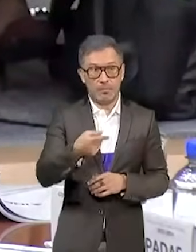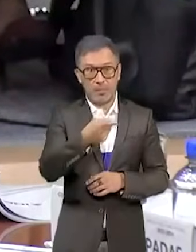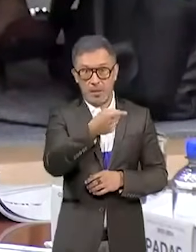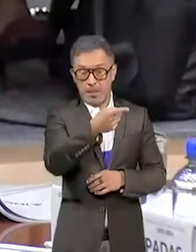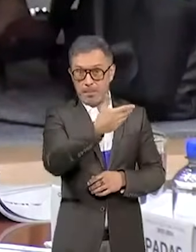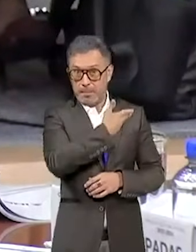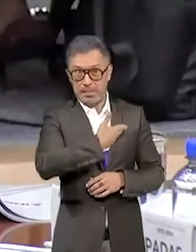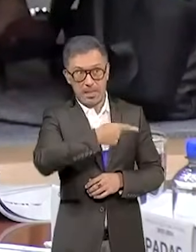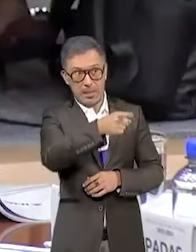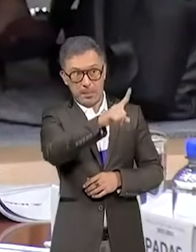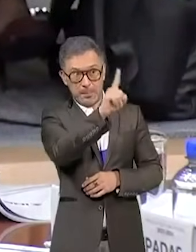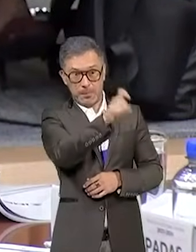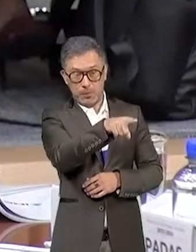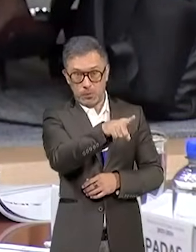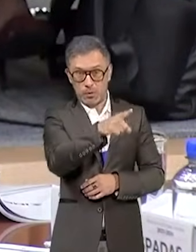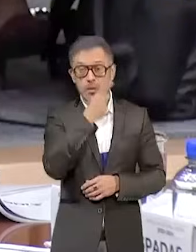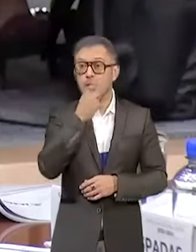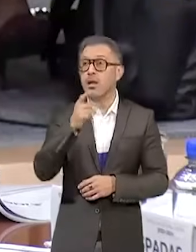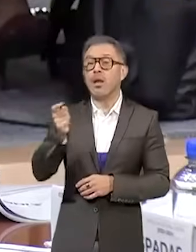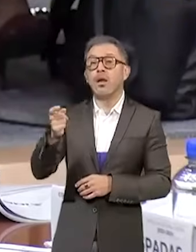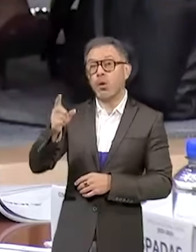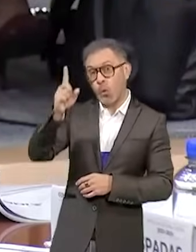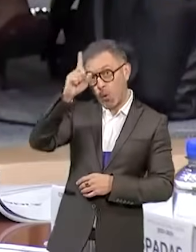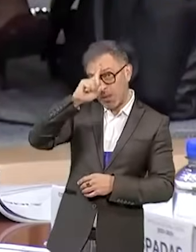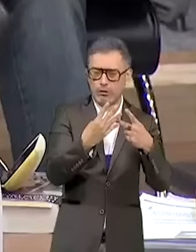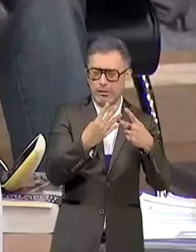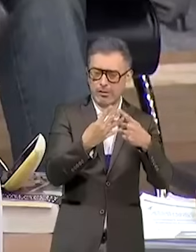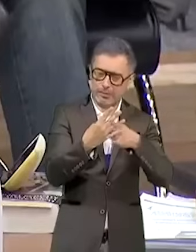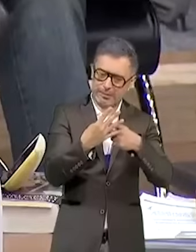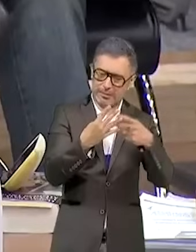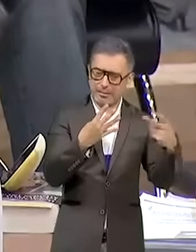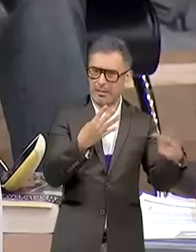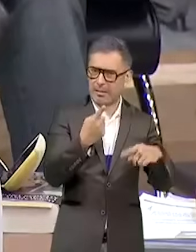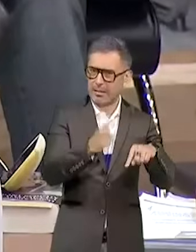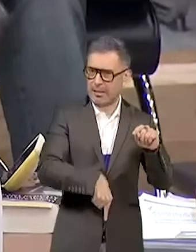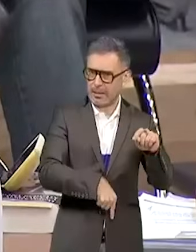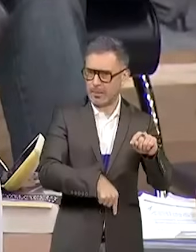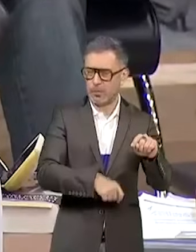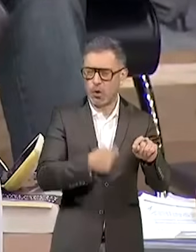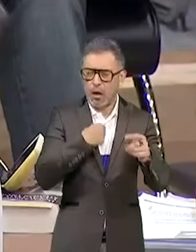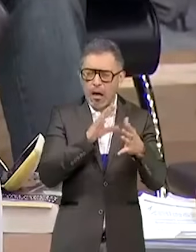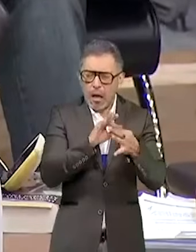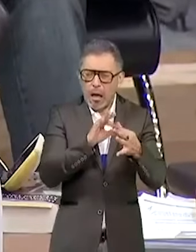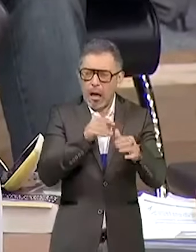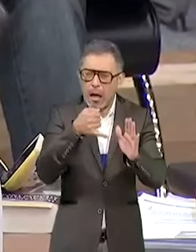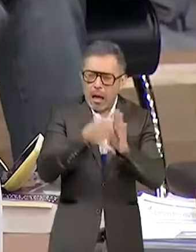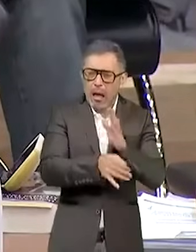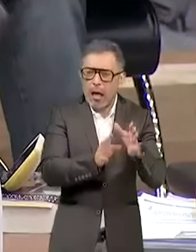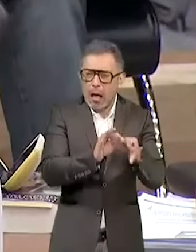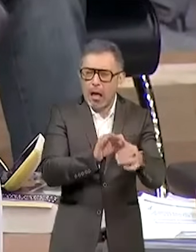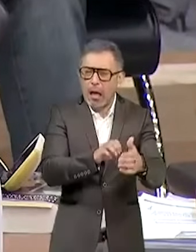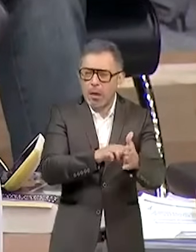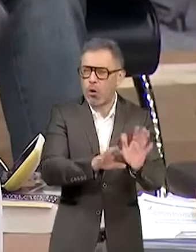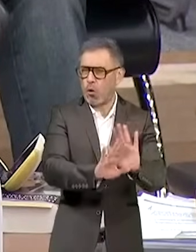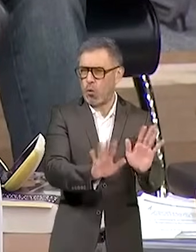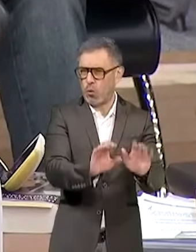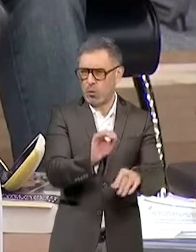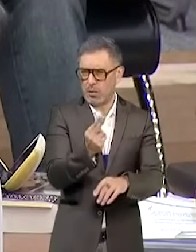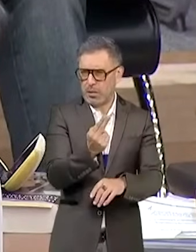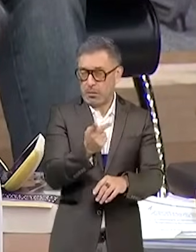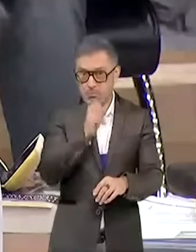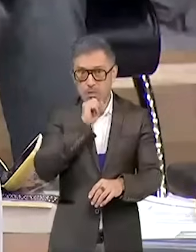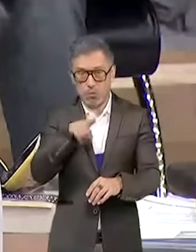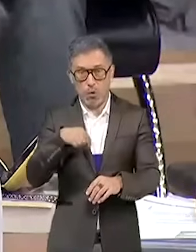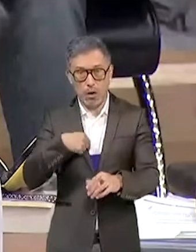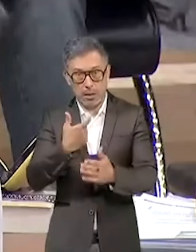electorales ganen más que el presidente de la República. Porque sí viene a colación el ejemplo que yo uso del salario,